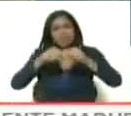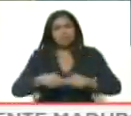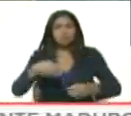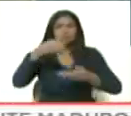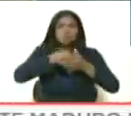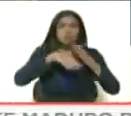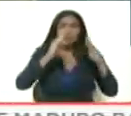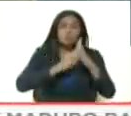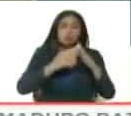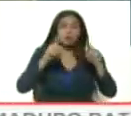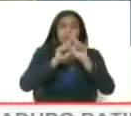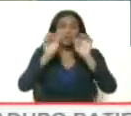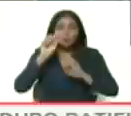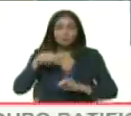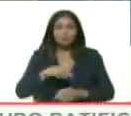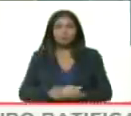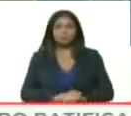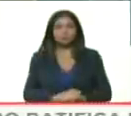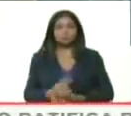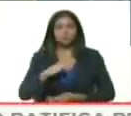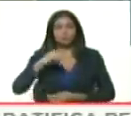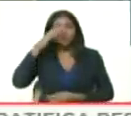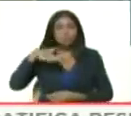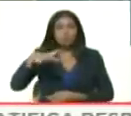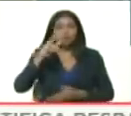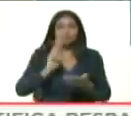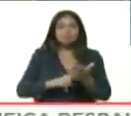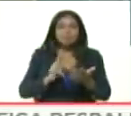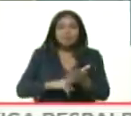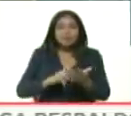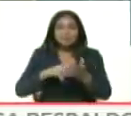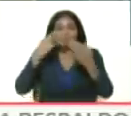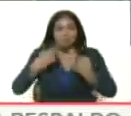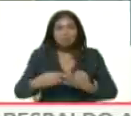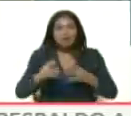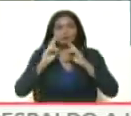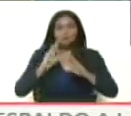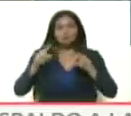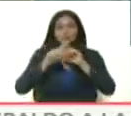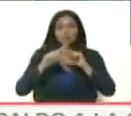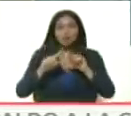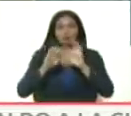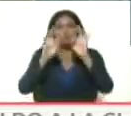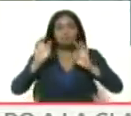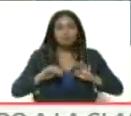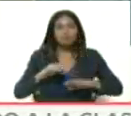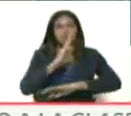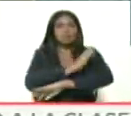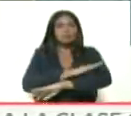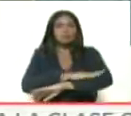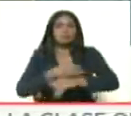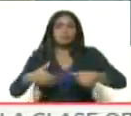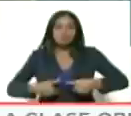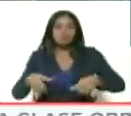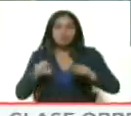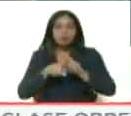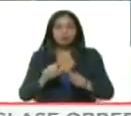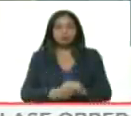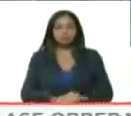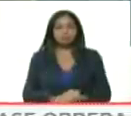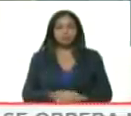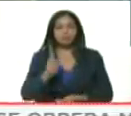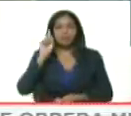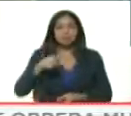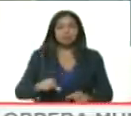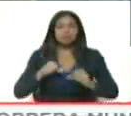cuarentena que nuestro pueblo realmente ha respondido con gran disciplina y sacrificio. Tenemos que